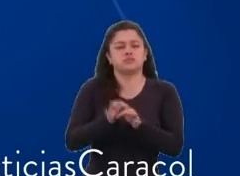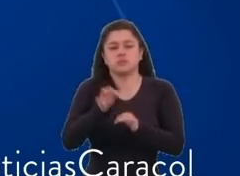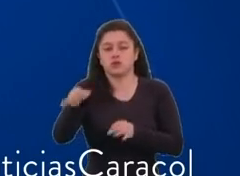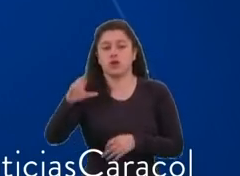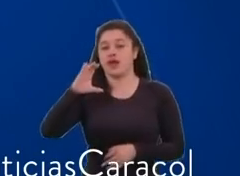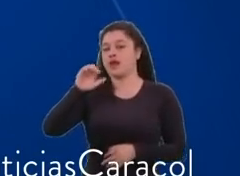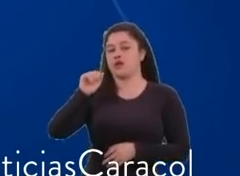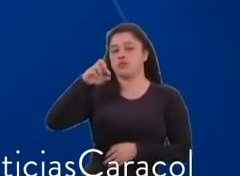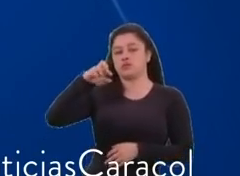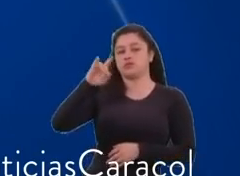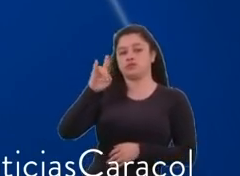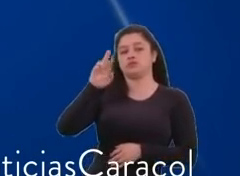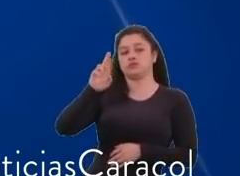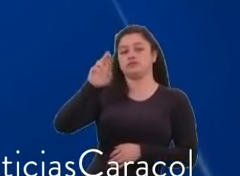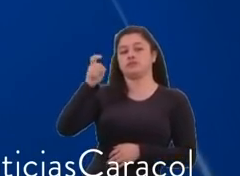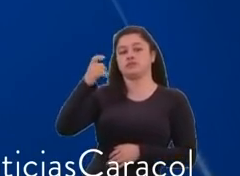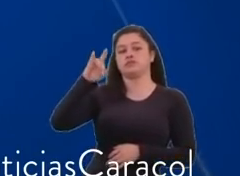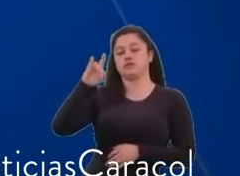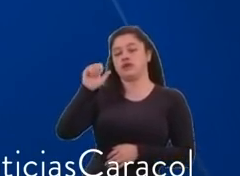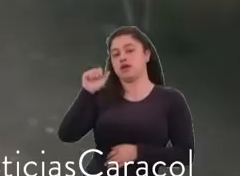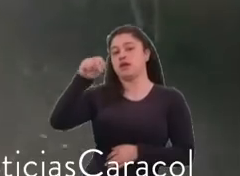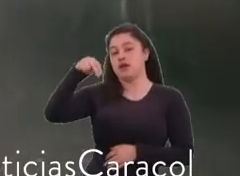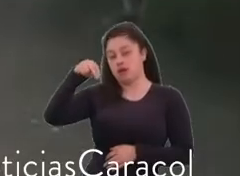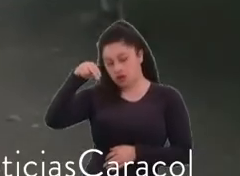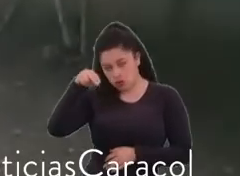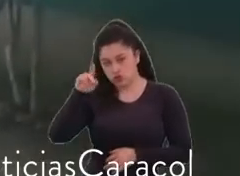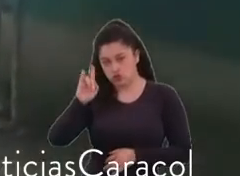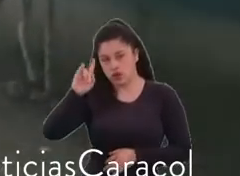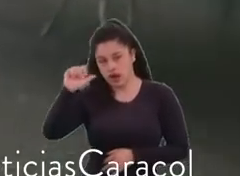vía al cielo, allá donde viene el carrito.